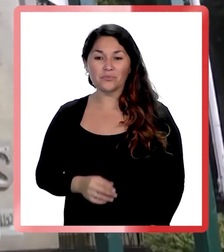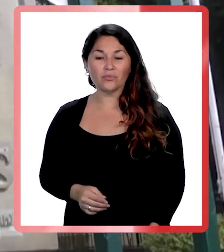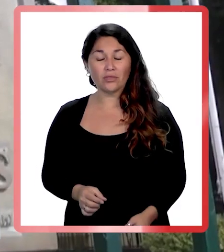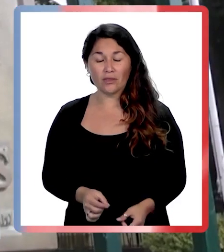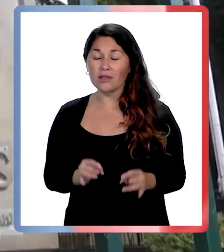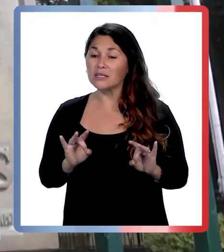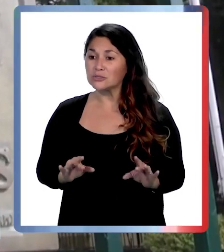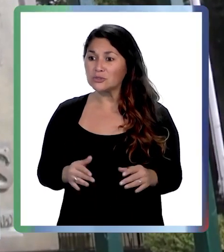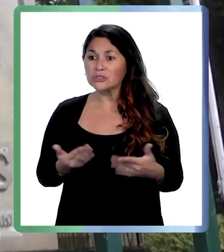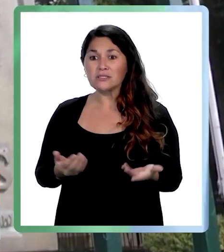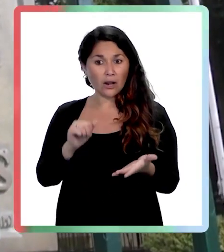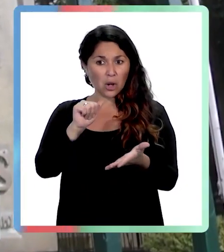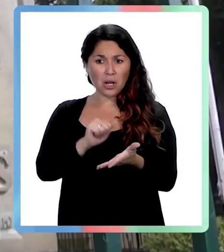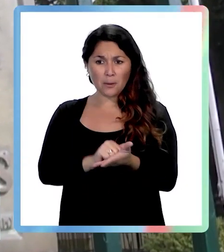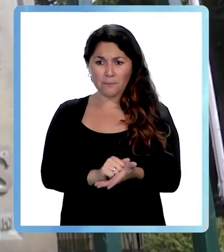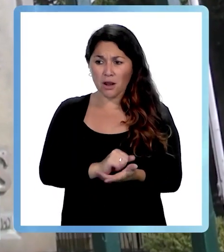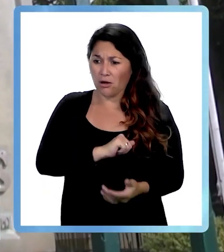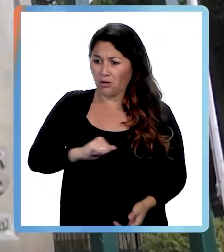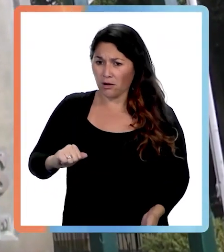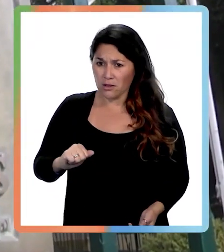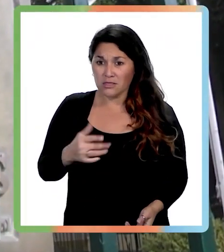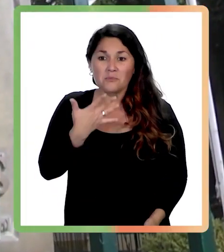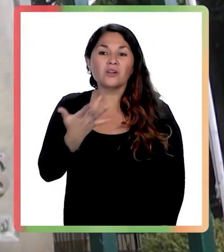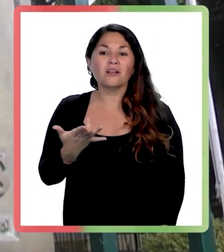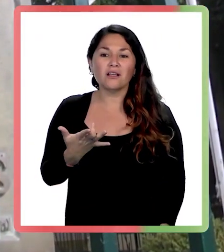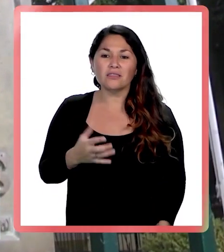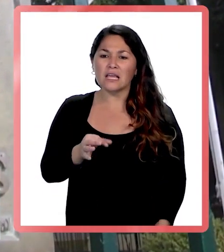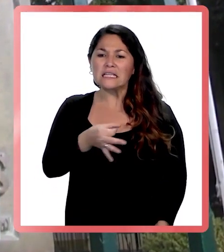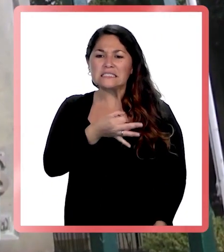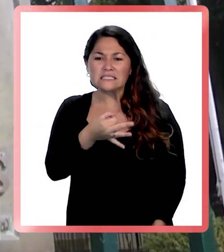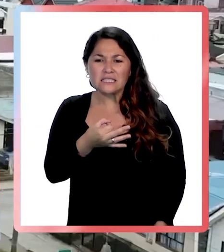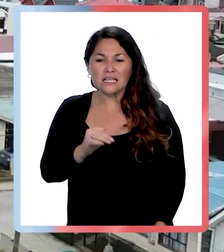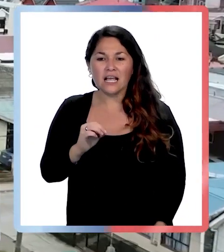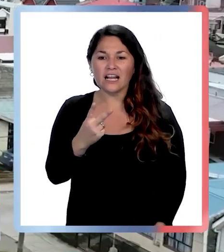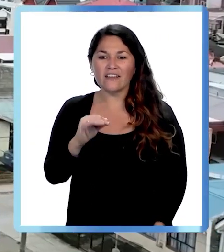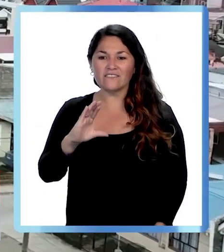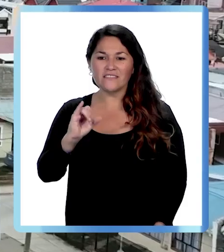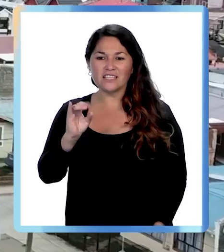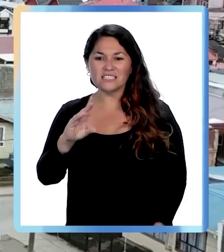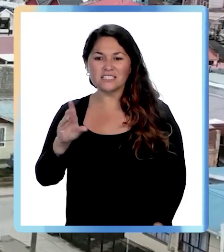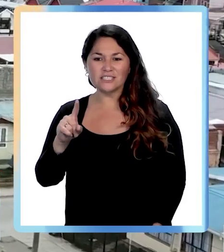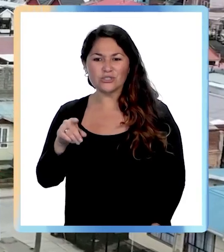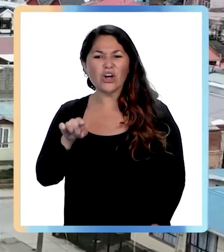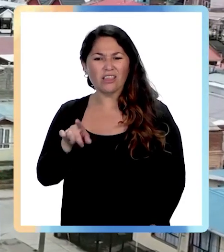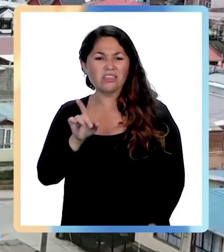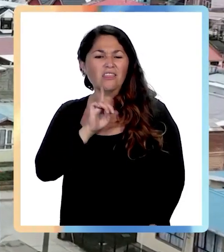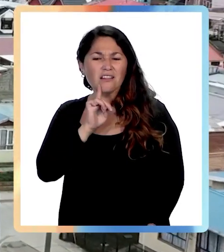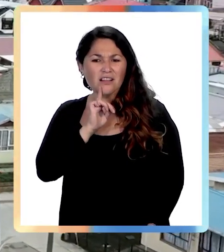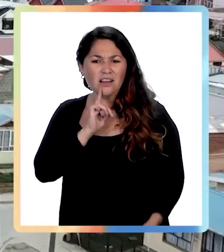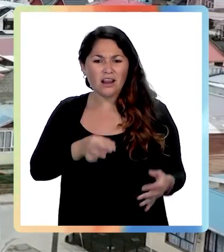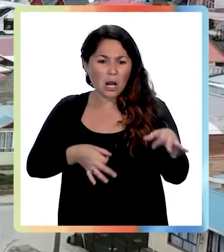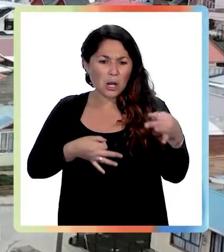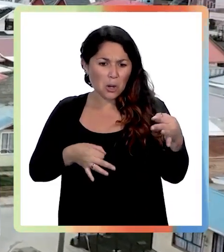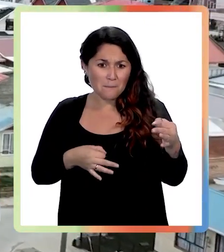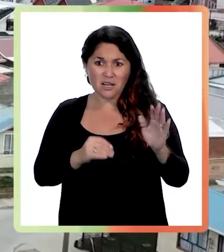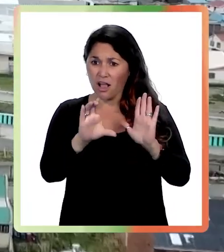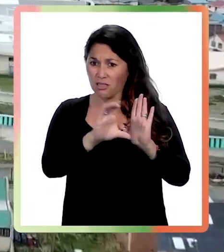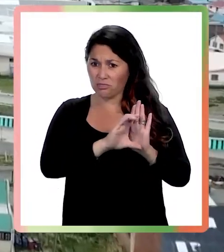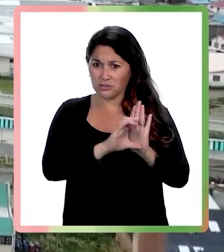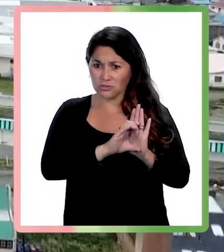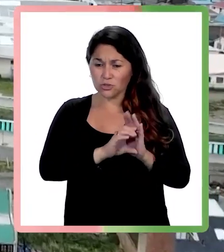esto, se determinó reclamar en contra de este fallo al encontrar vicios de legalidad y arbitrariedad por medio de la existencia de argumentos de orden